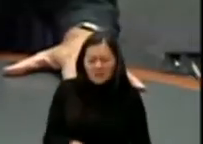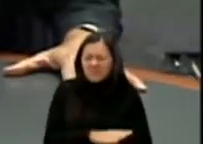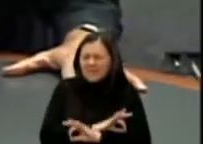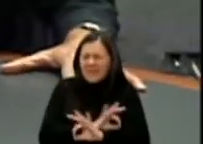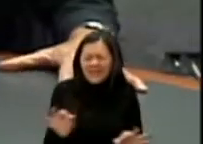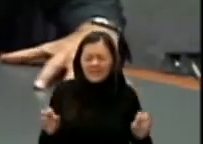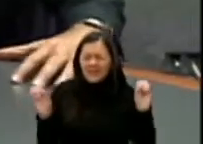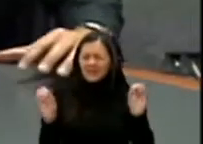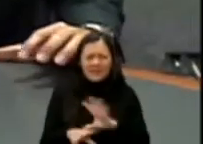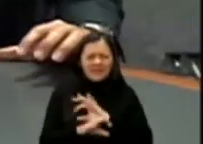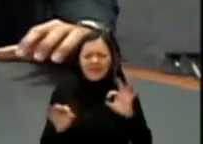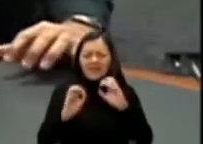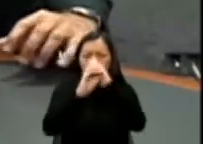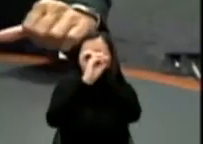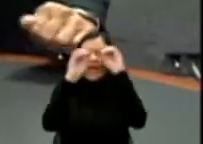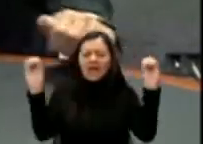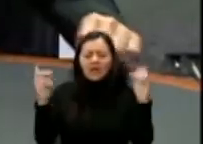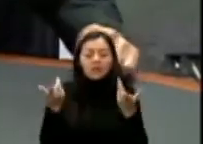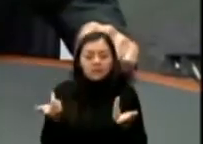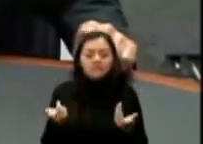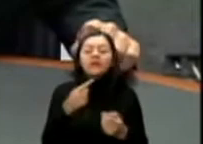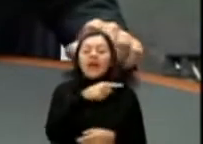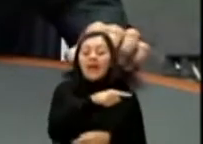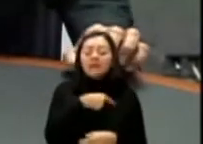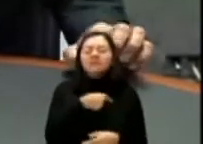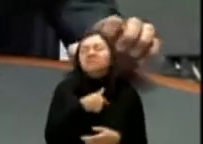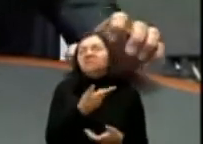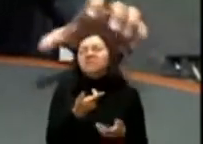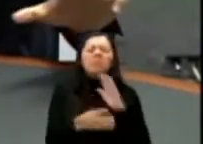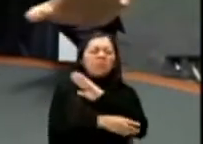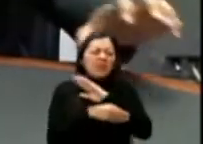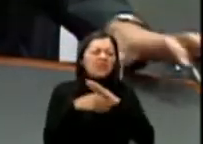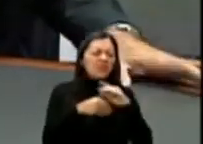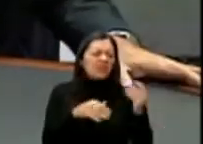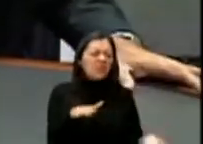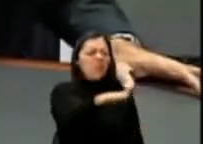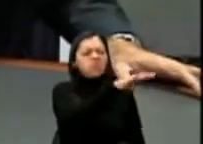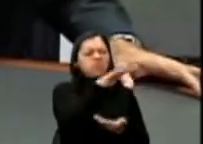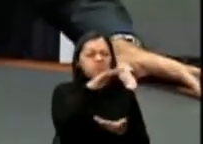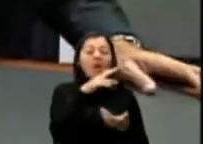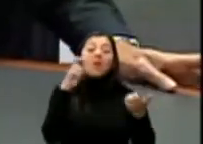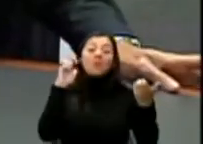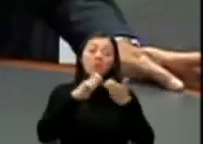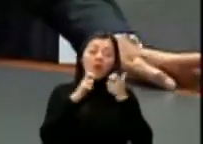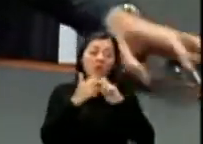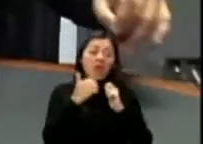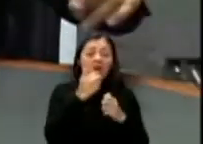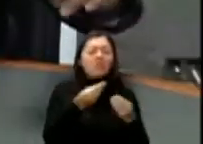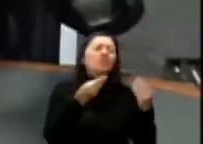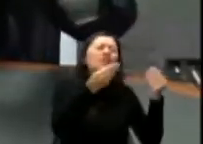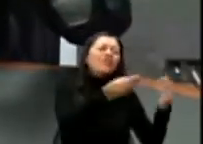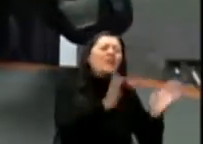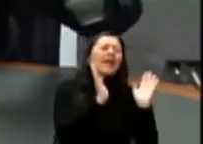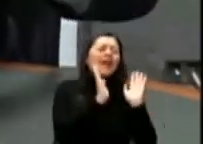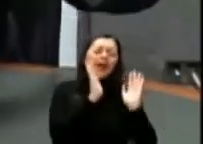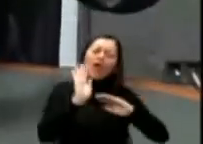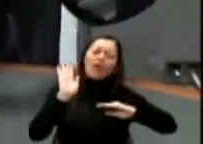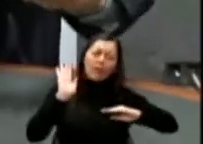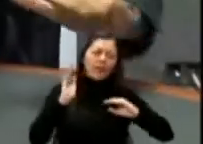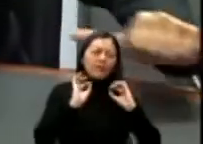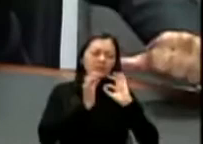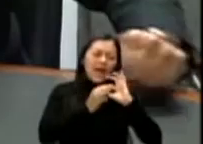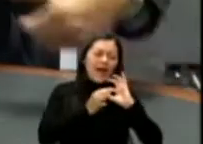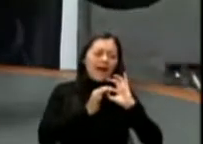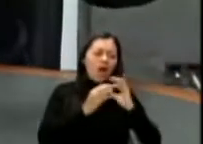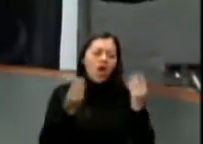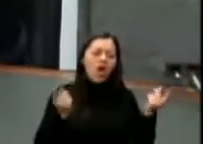5% de la población no de ahí se acabó el petróleo no cuando había algún problema poner alguna obrita o se comprometía a hacer algo que nunca